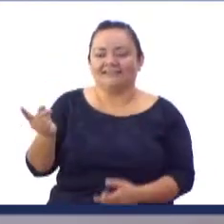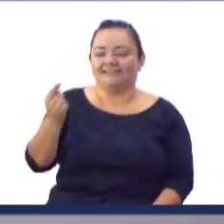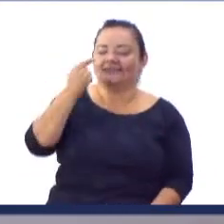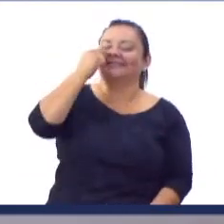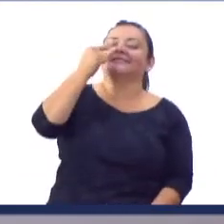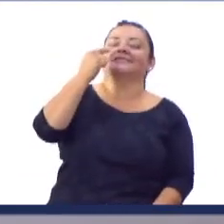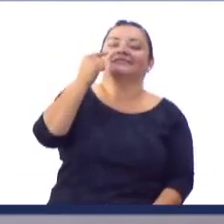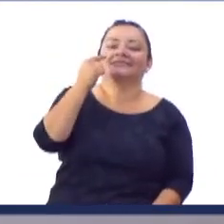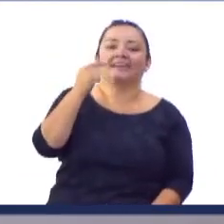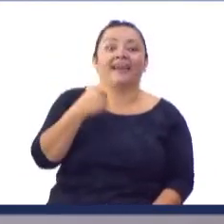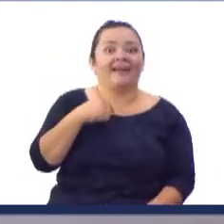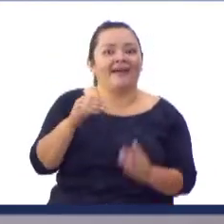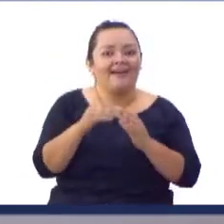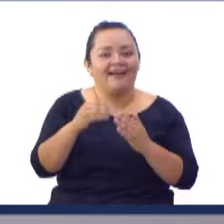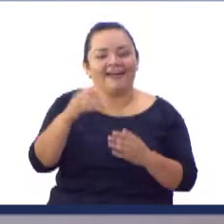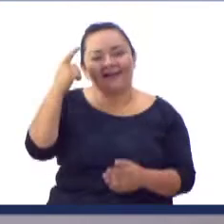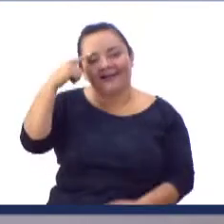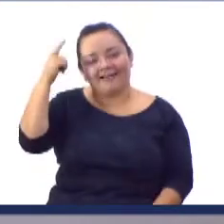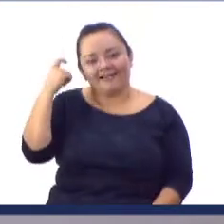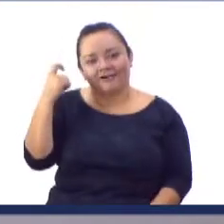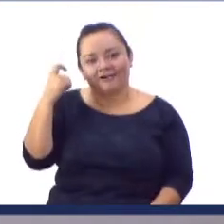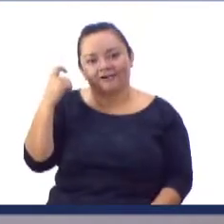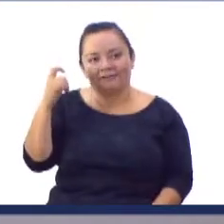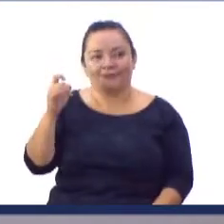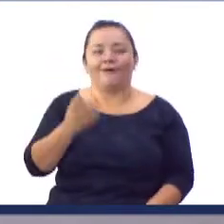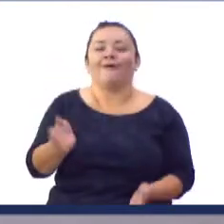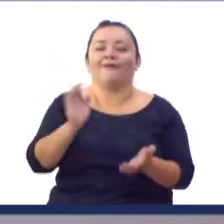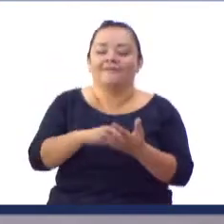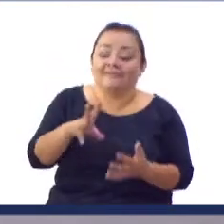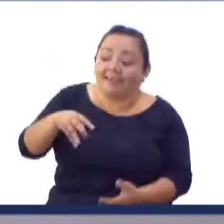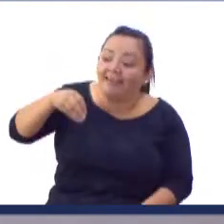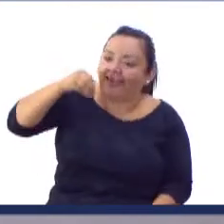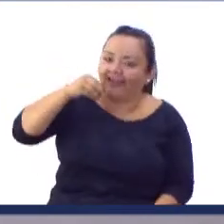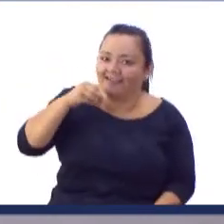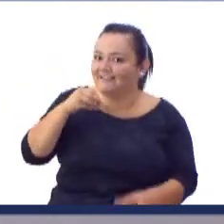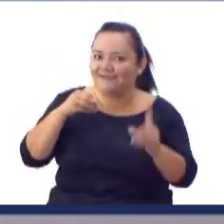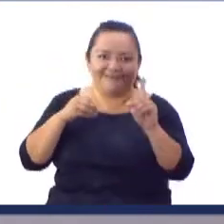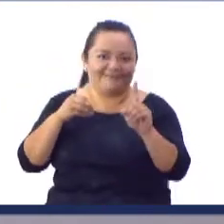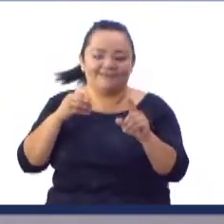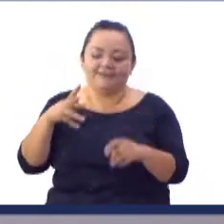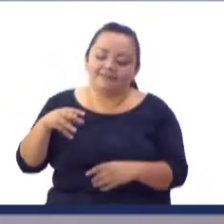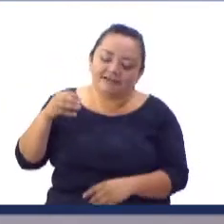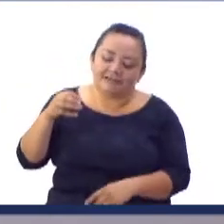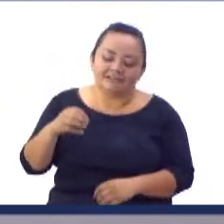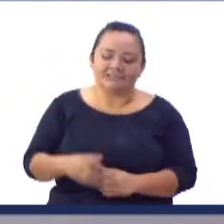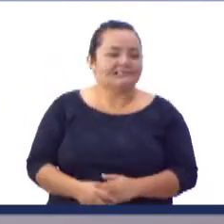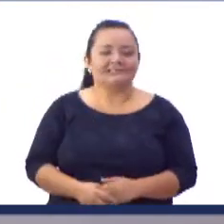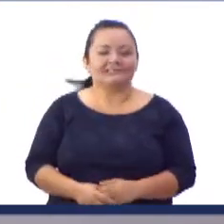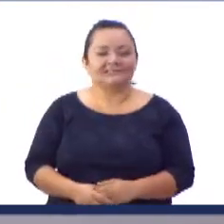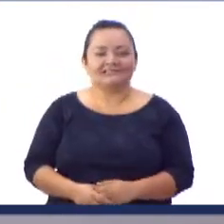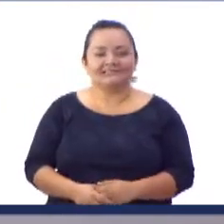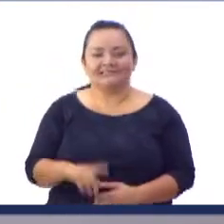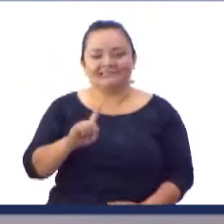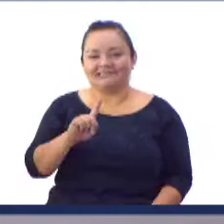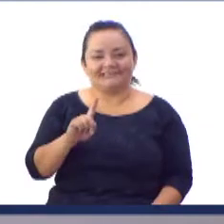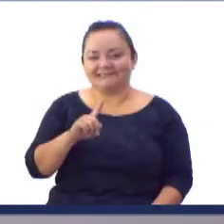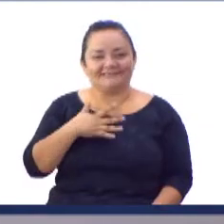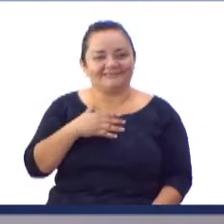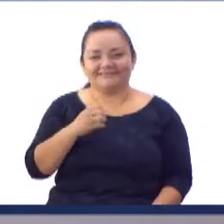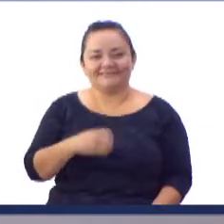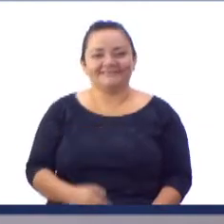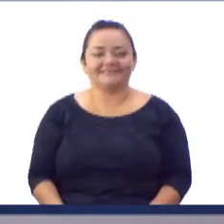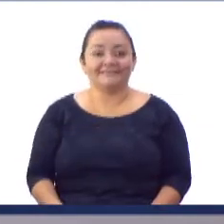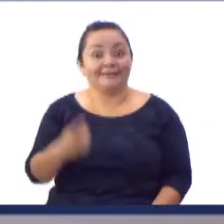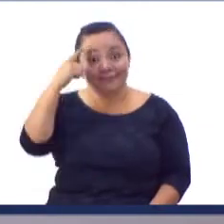pero también recuerdo que nunca más volví a convertir la veo y ni me acuerdo qué sabor tiene veces